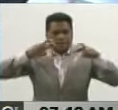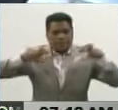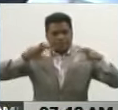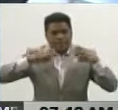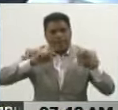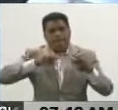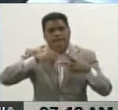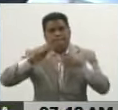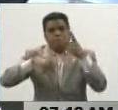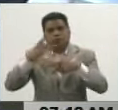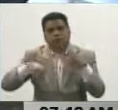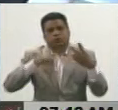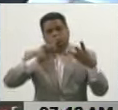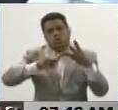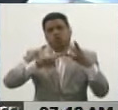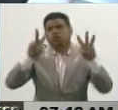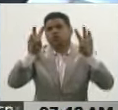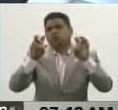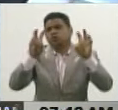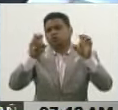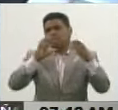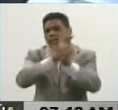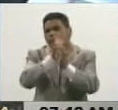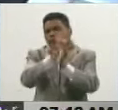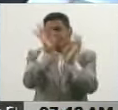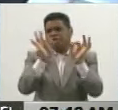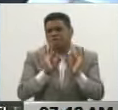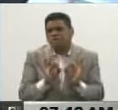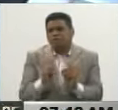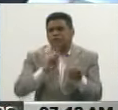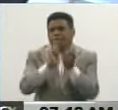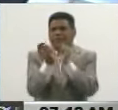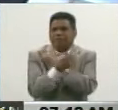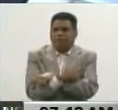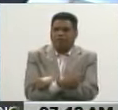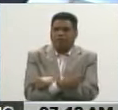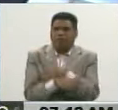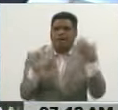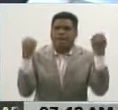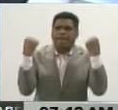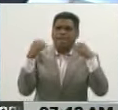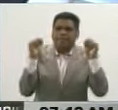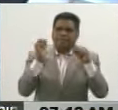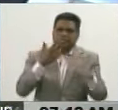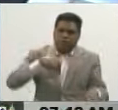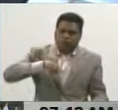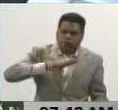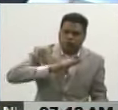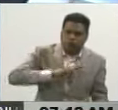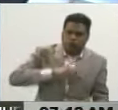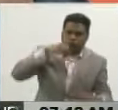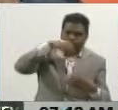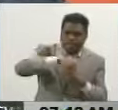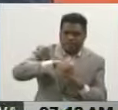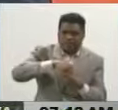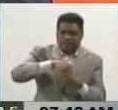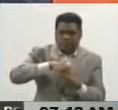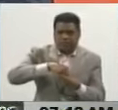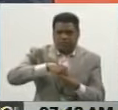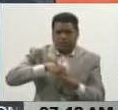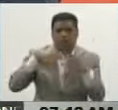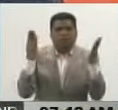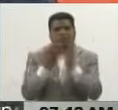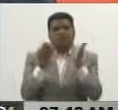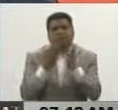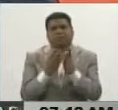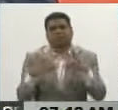aplicación de nuevos mecanismos que transformen la práctica que hemos tenido en el salón de clase, en los espacios